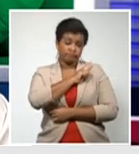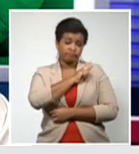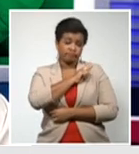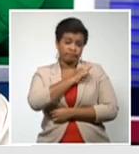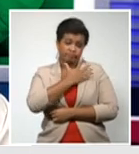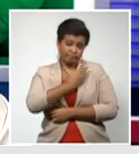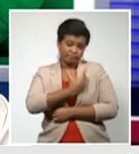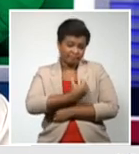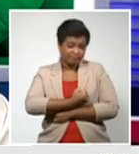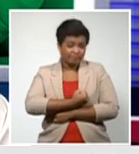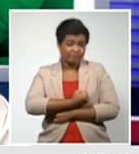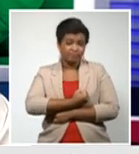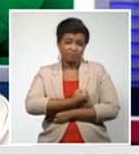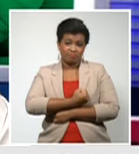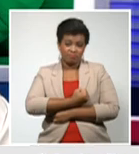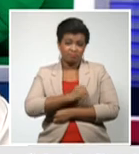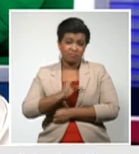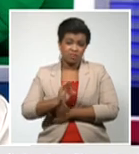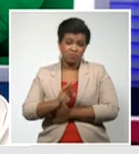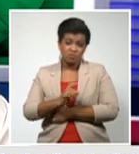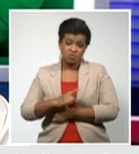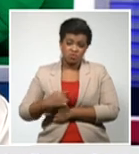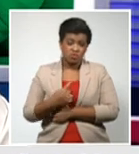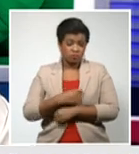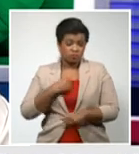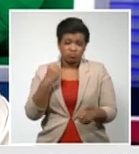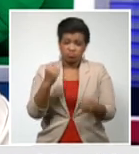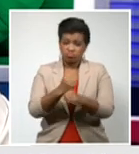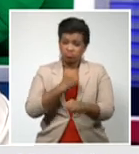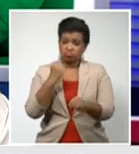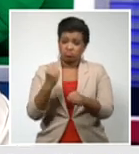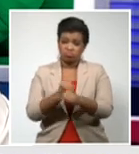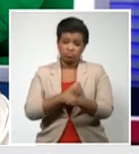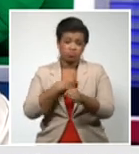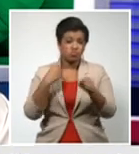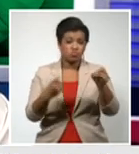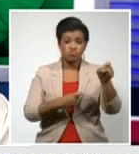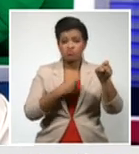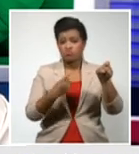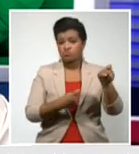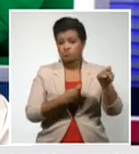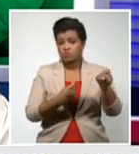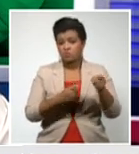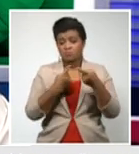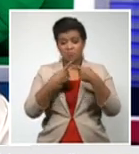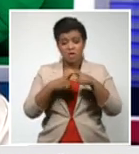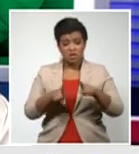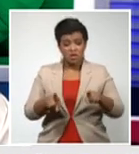algo en lo cual se está trabajando, como siempre digo, pero de todas formas